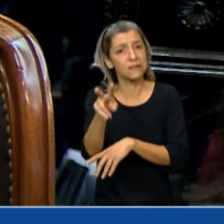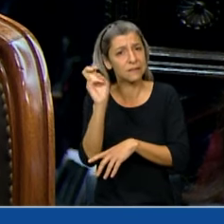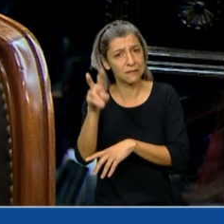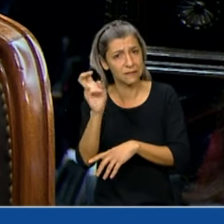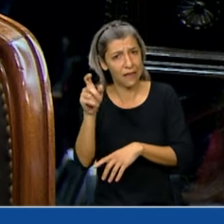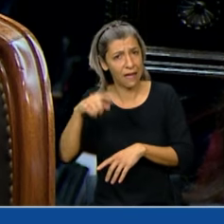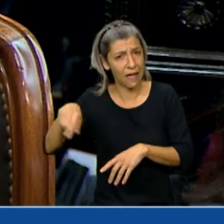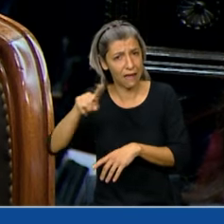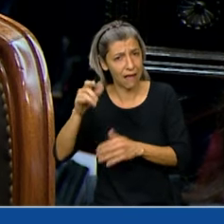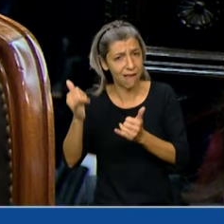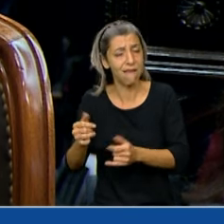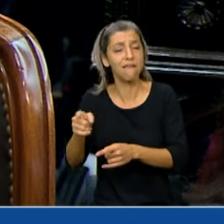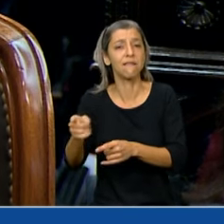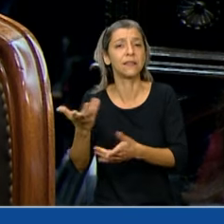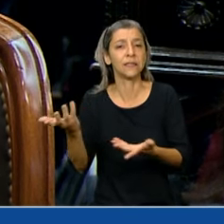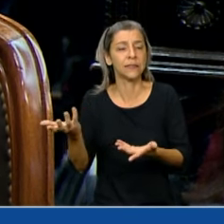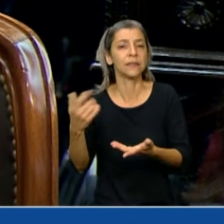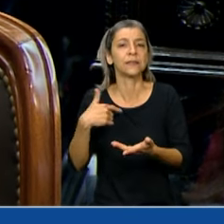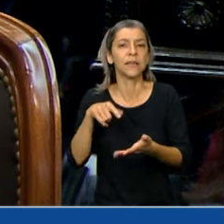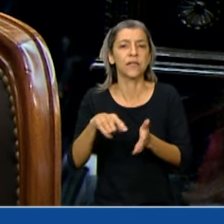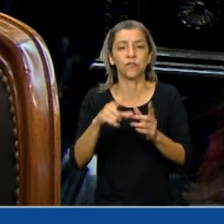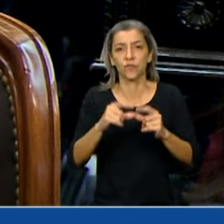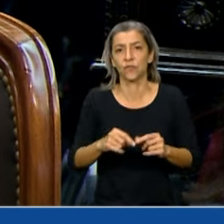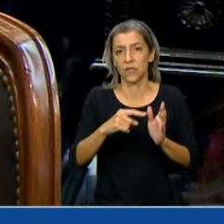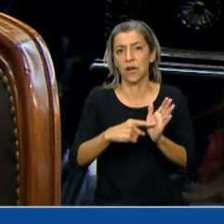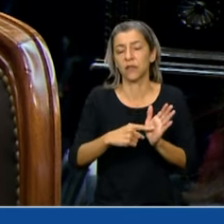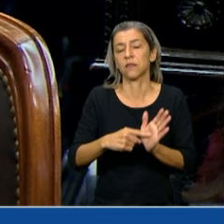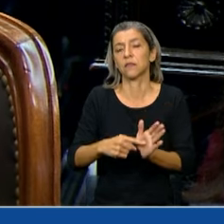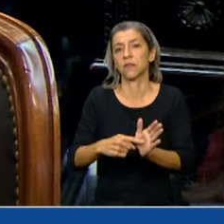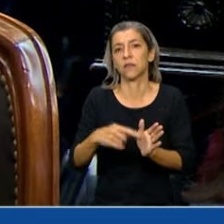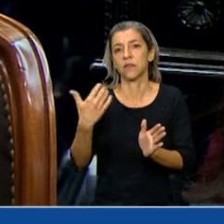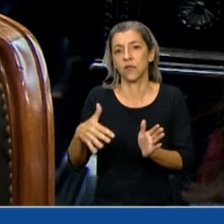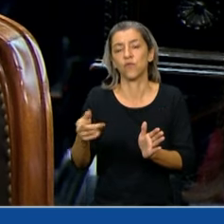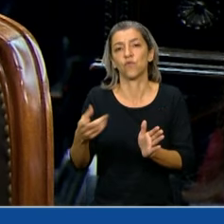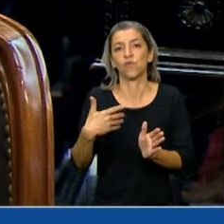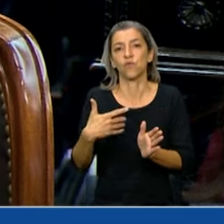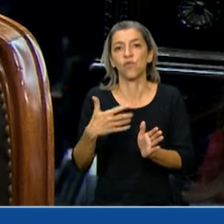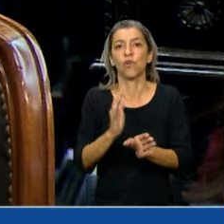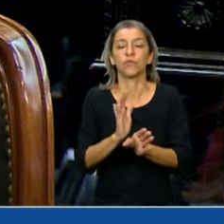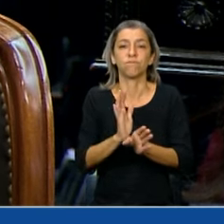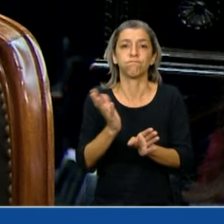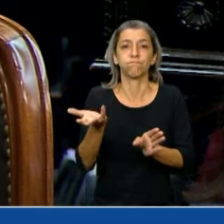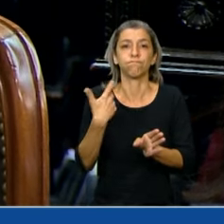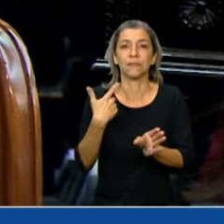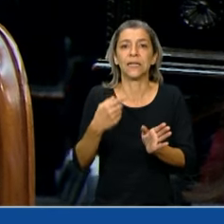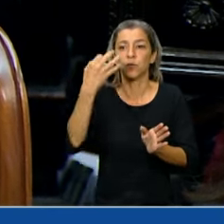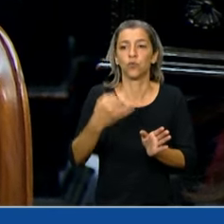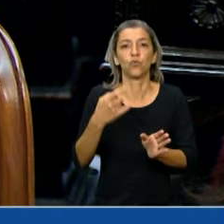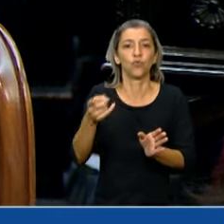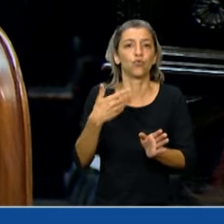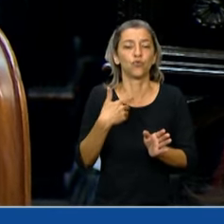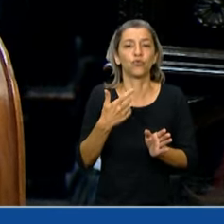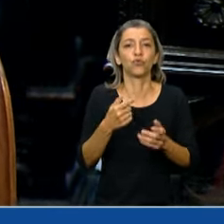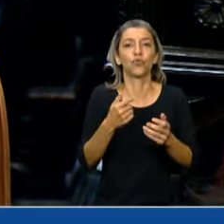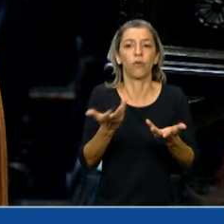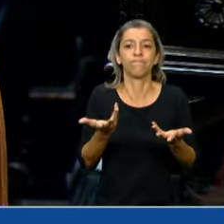producen un impacto extremadamente negativo en la oferta esto significa que aquello que en el